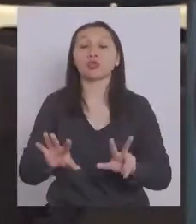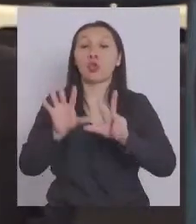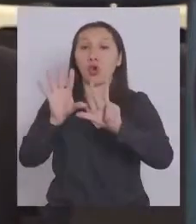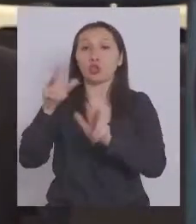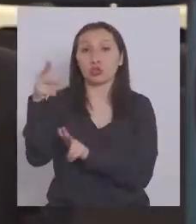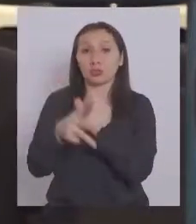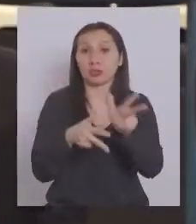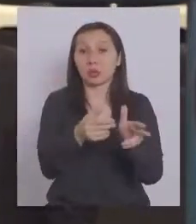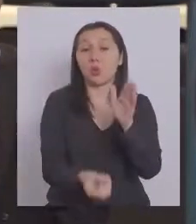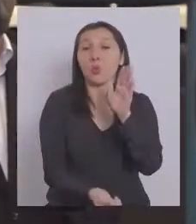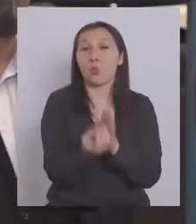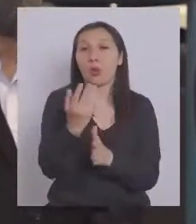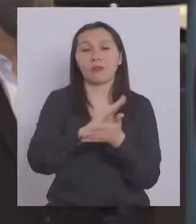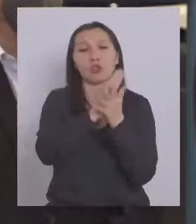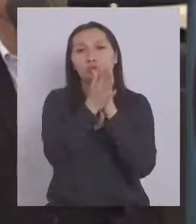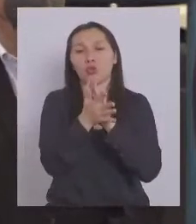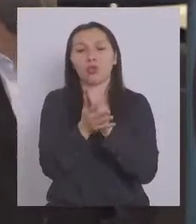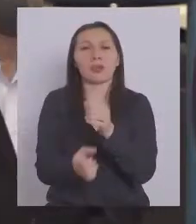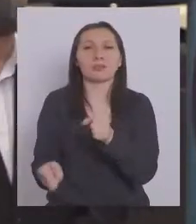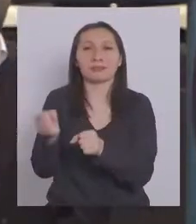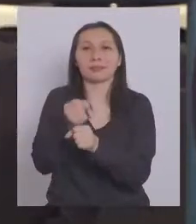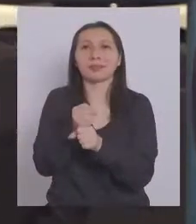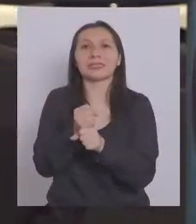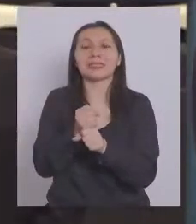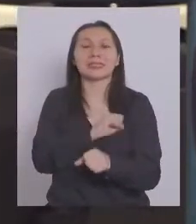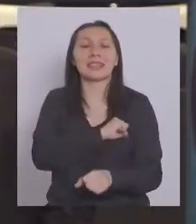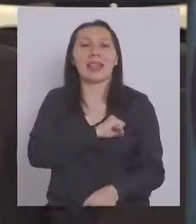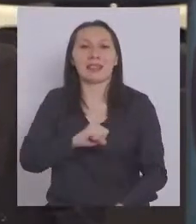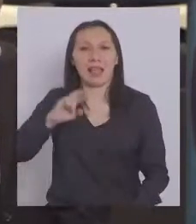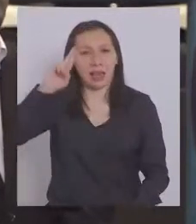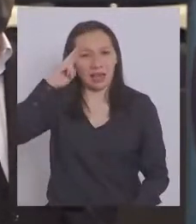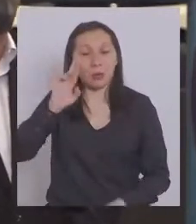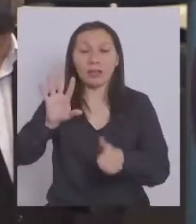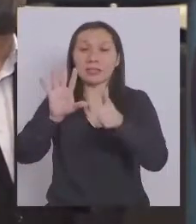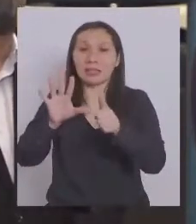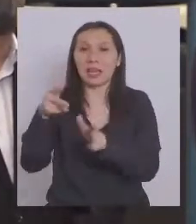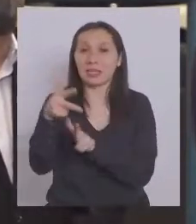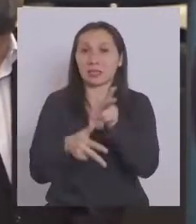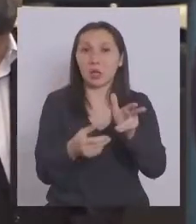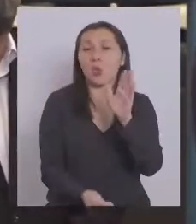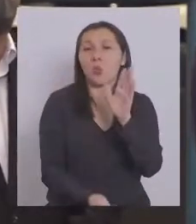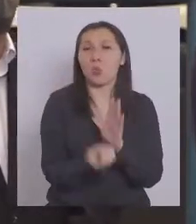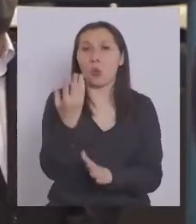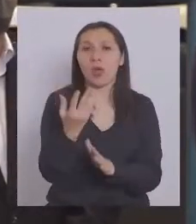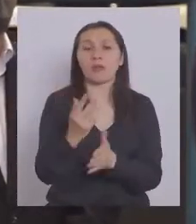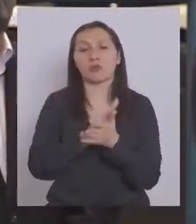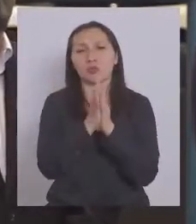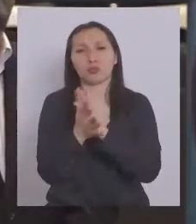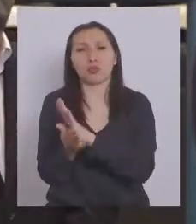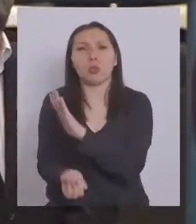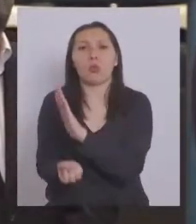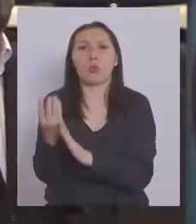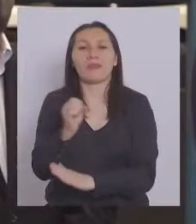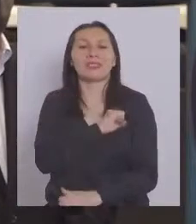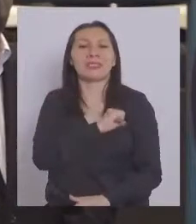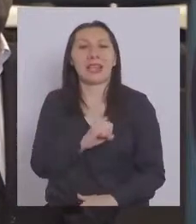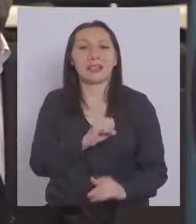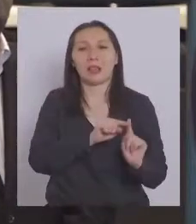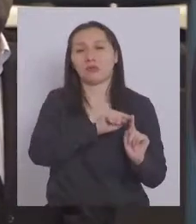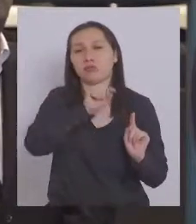8 trenes nuevos para renovar toda la flota de Santiago Rancagua, 6 trenes nuevos para renovar toda la flota Santiago